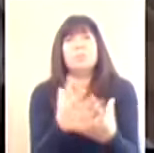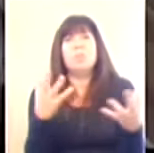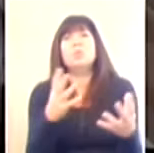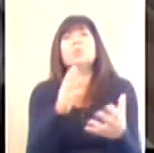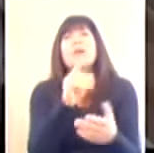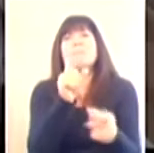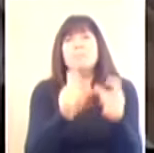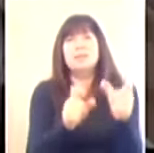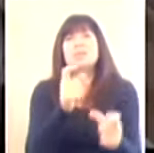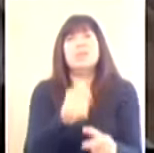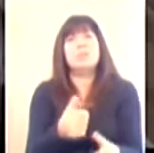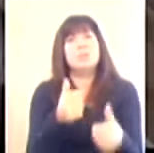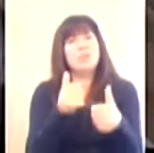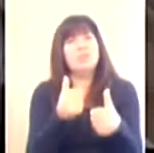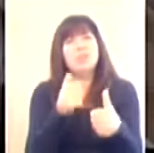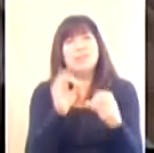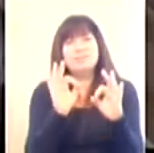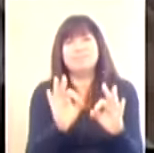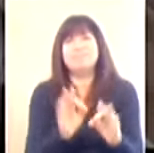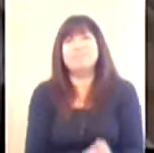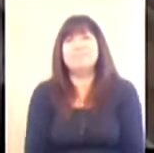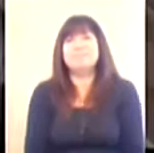muy pura vida, como decimos en Costa Rica.